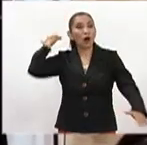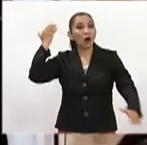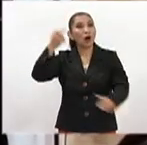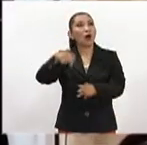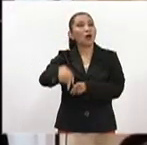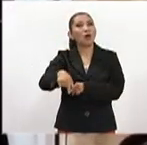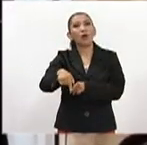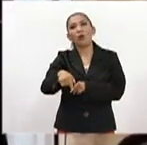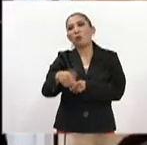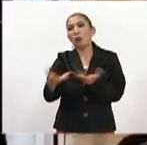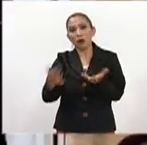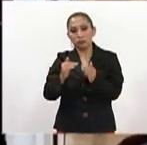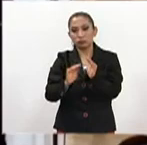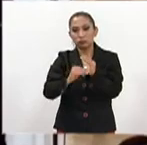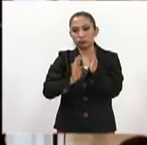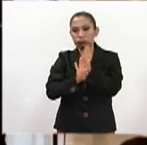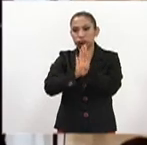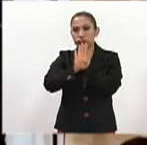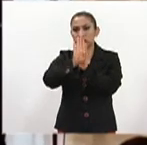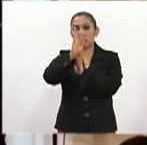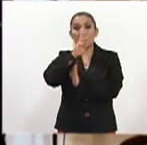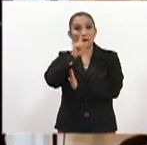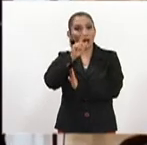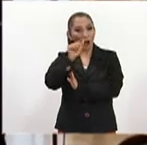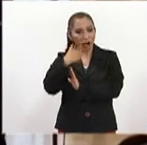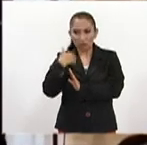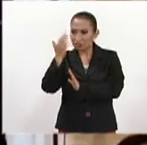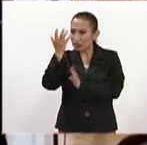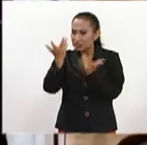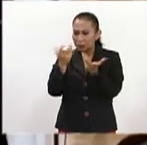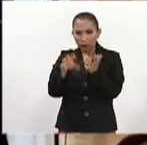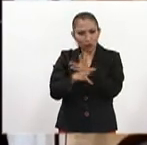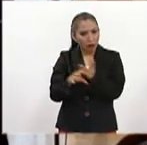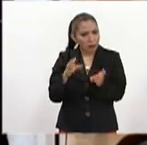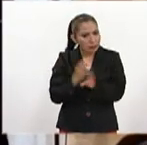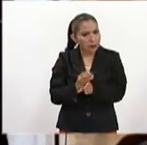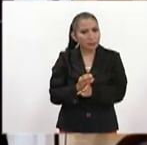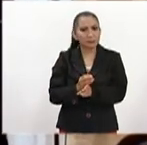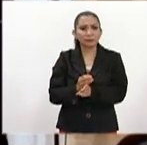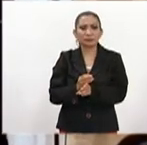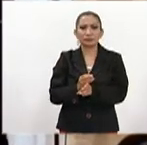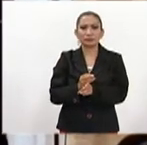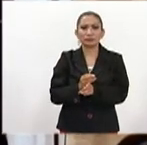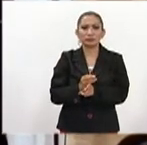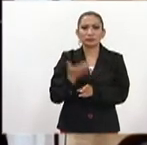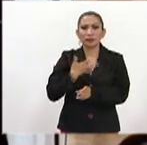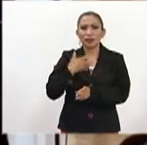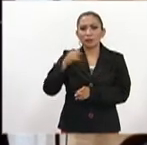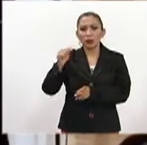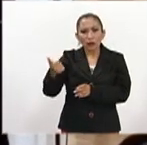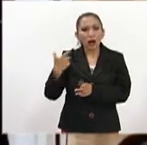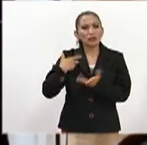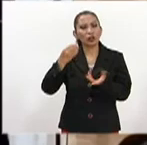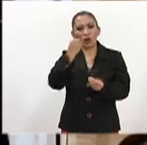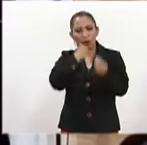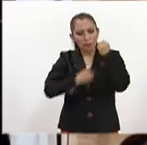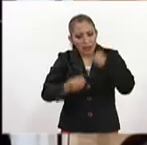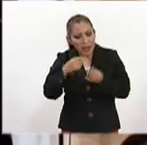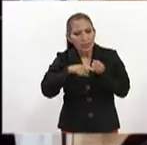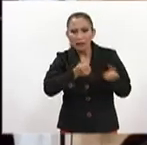que está creciendo y comerciamos muchas cosas. Comerciamos productos manufactureros, comerciamos